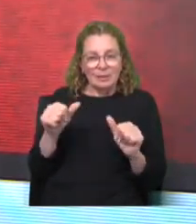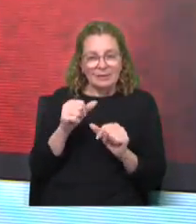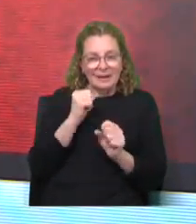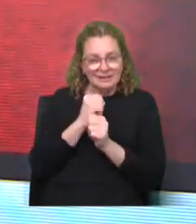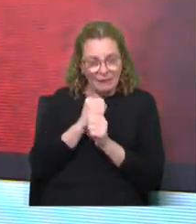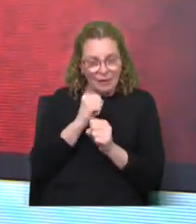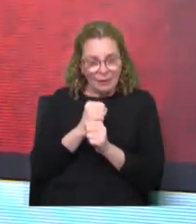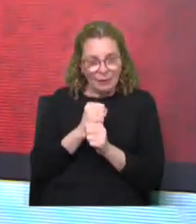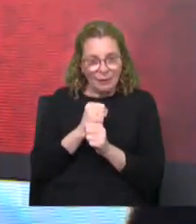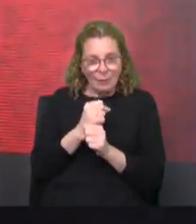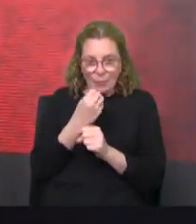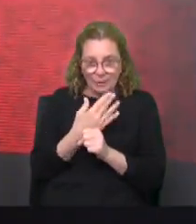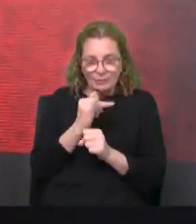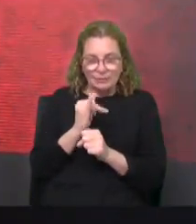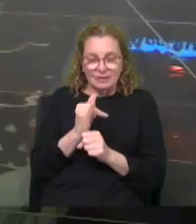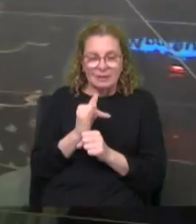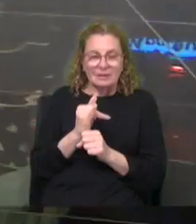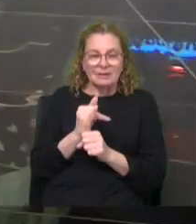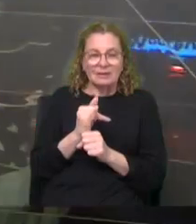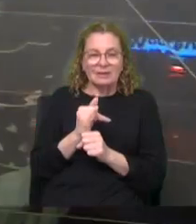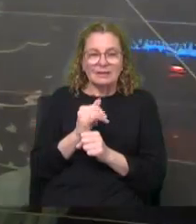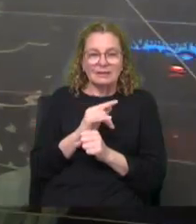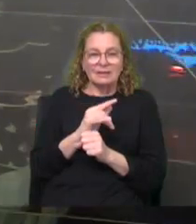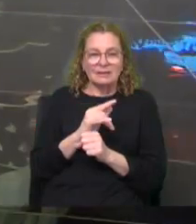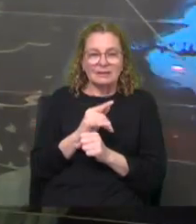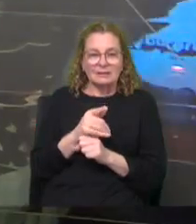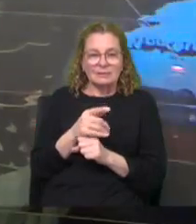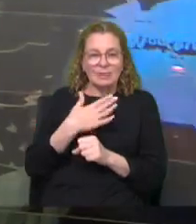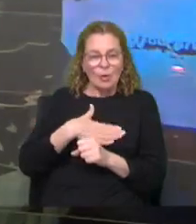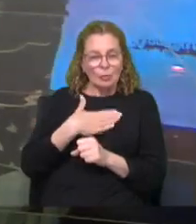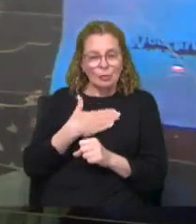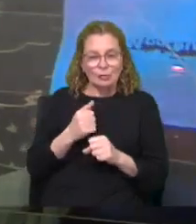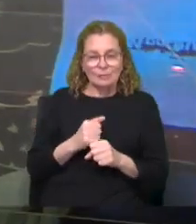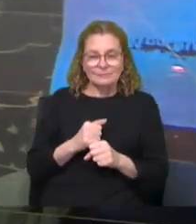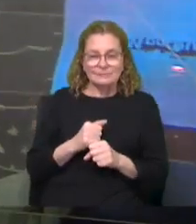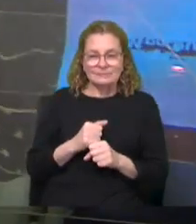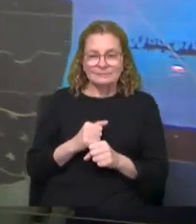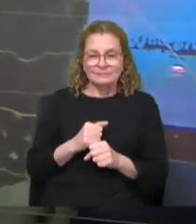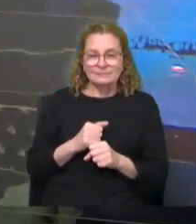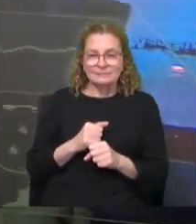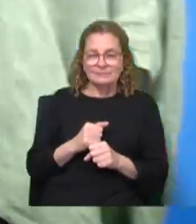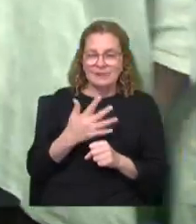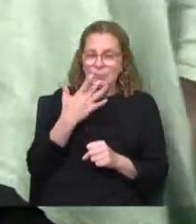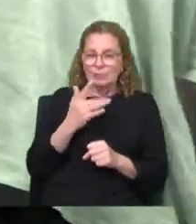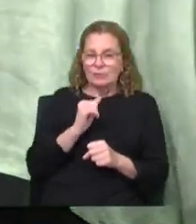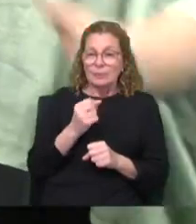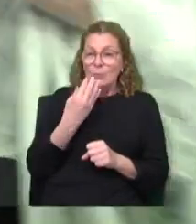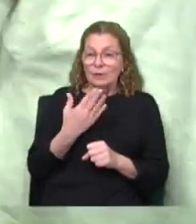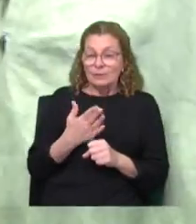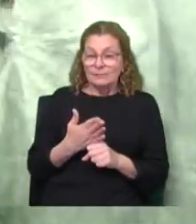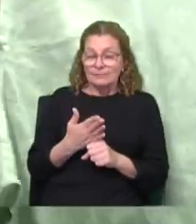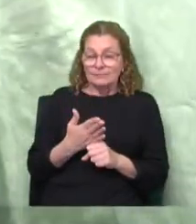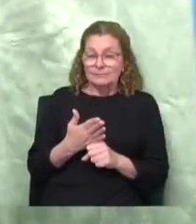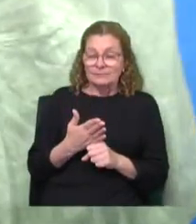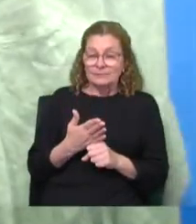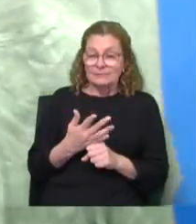trabajo bueno, de buena calidad y tan gustoso para nosotros. Excelente. Divino. Bueno, chiquilines,